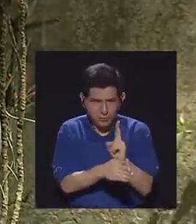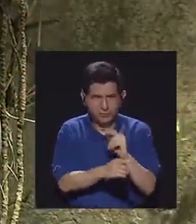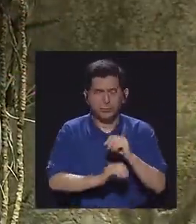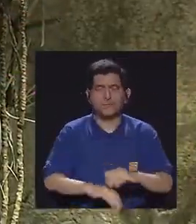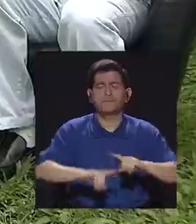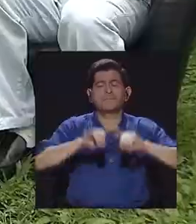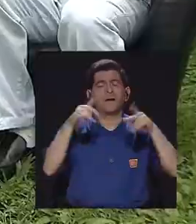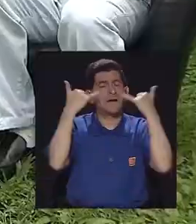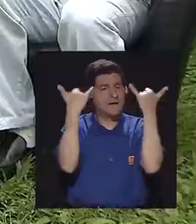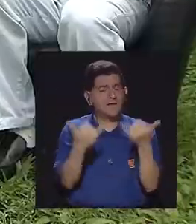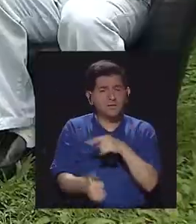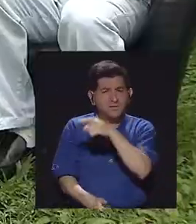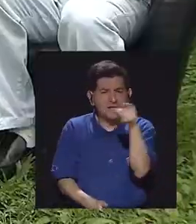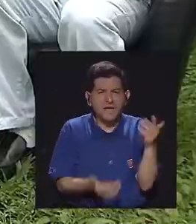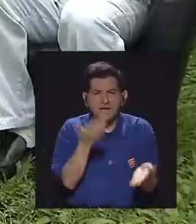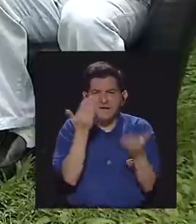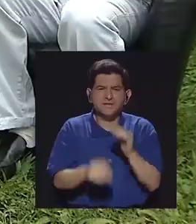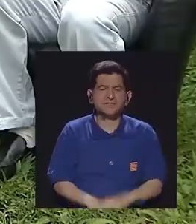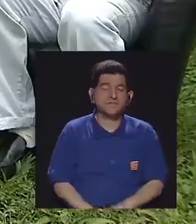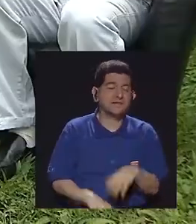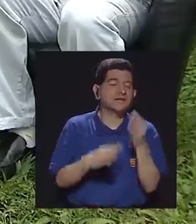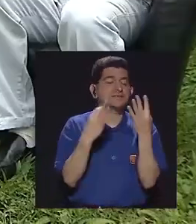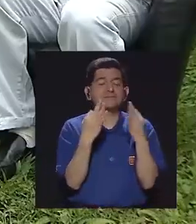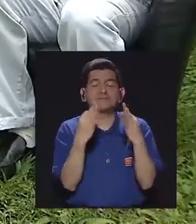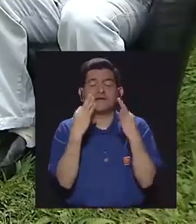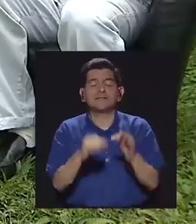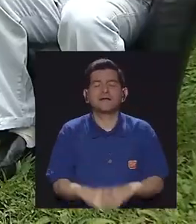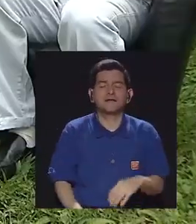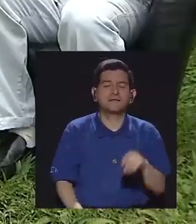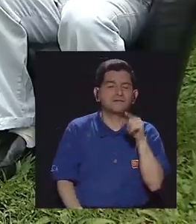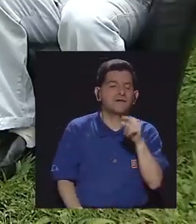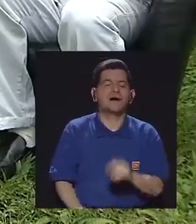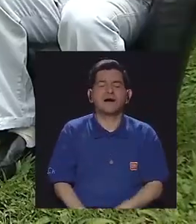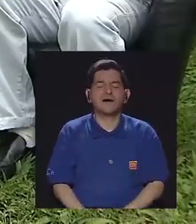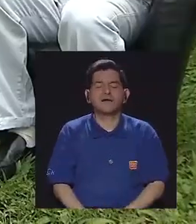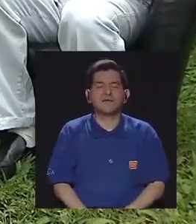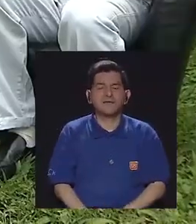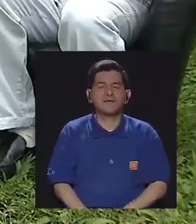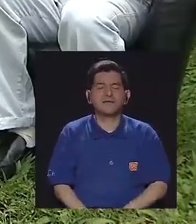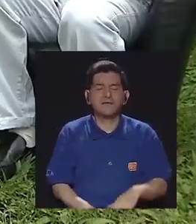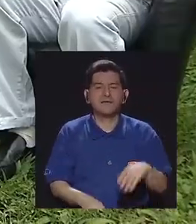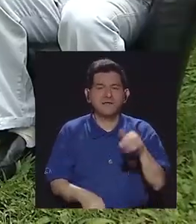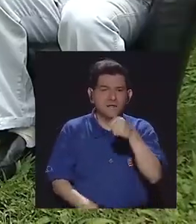¿verdad? Pero que ya ellos están tal vez coqueteando con la droga, ya tienen amigos